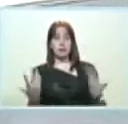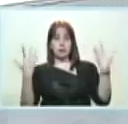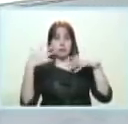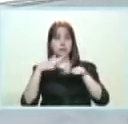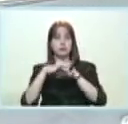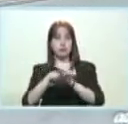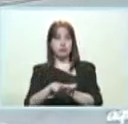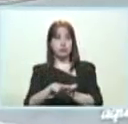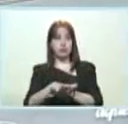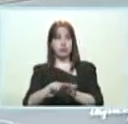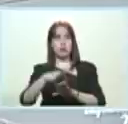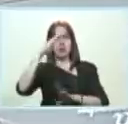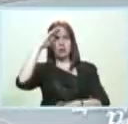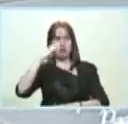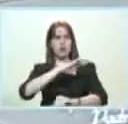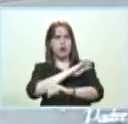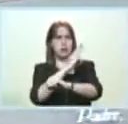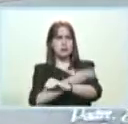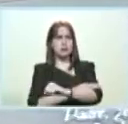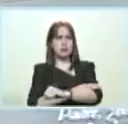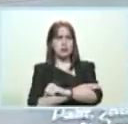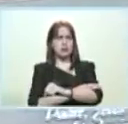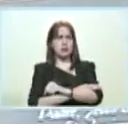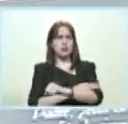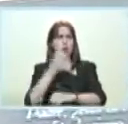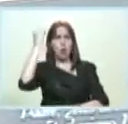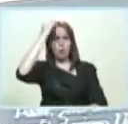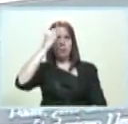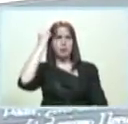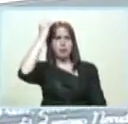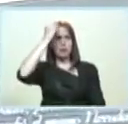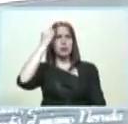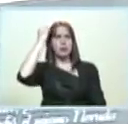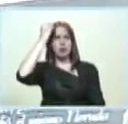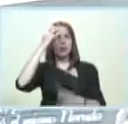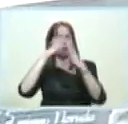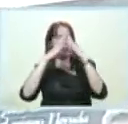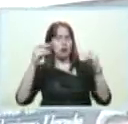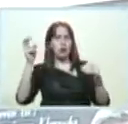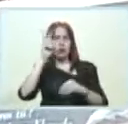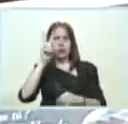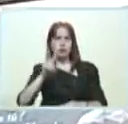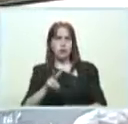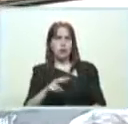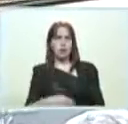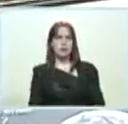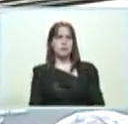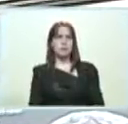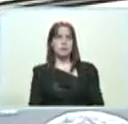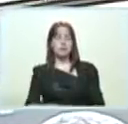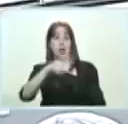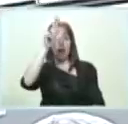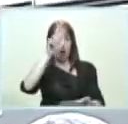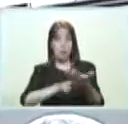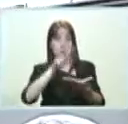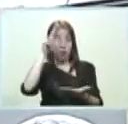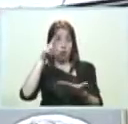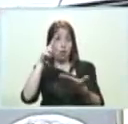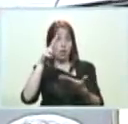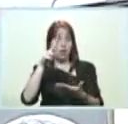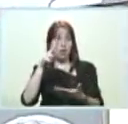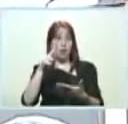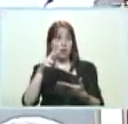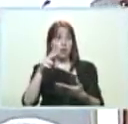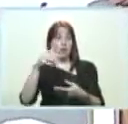incorporar la fuerza de opinión de toda Venezuela y aprobarla por consenso